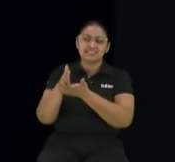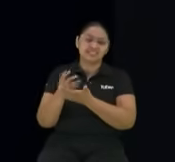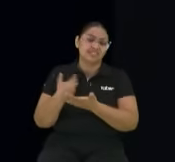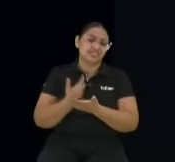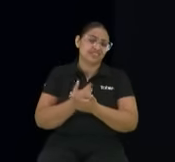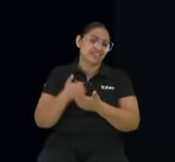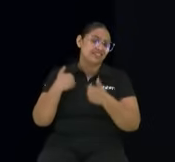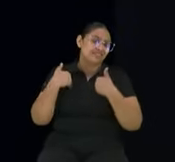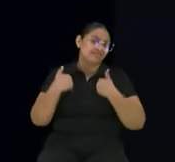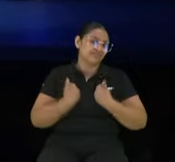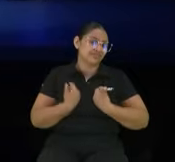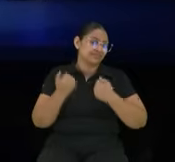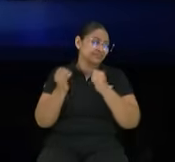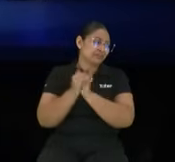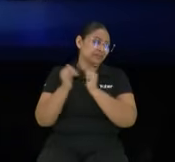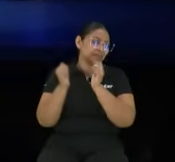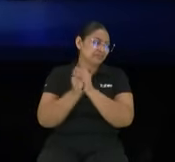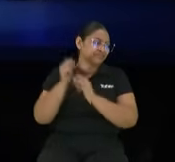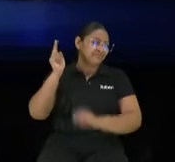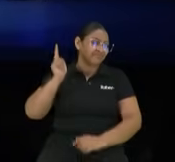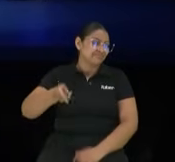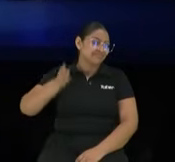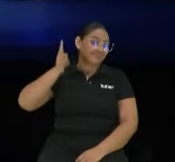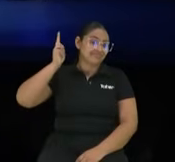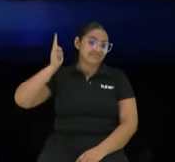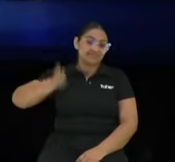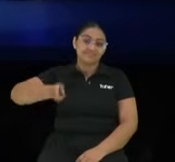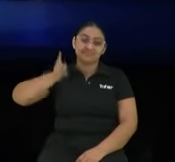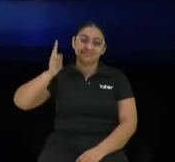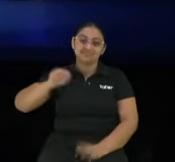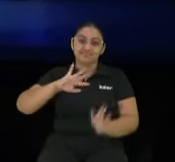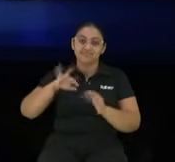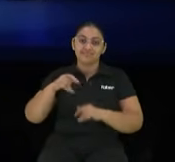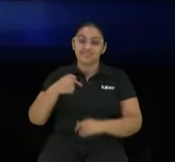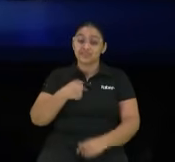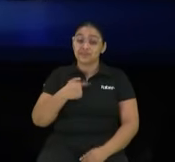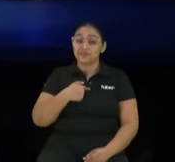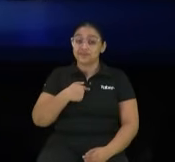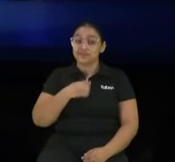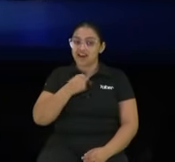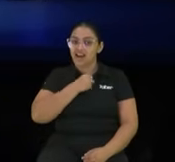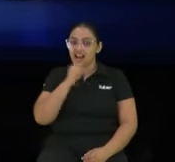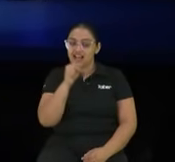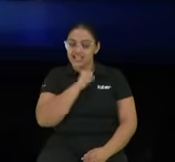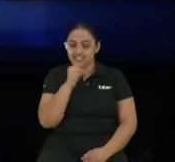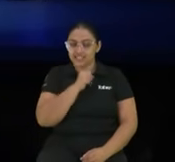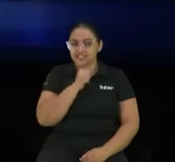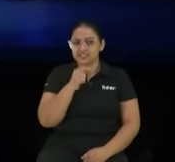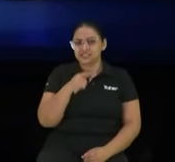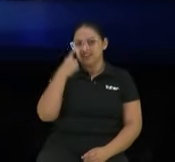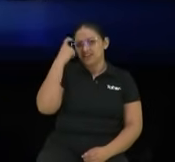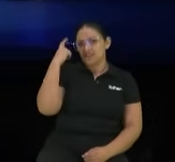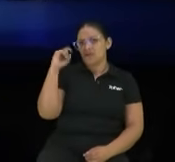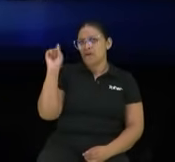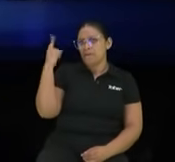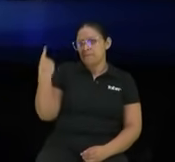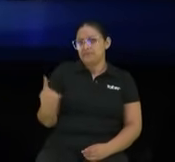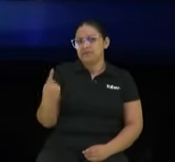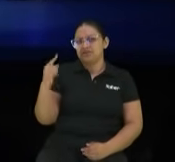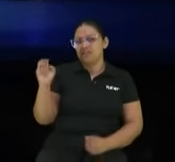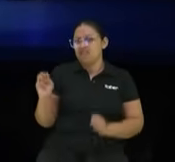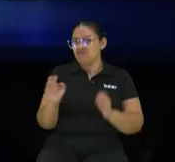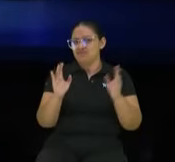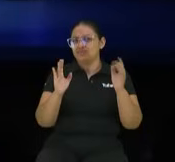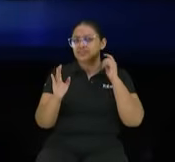mismos problemas le voy a dedicar una canción creo que la cantaba Julio Iglesia Y decía Tropecé de